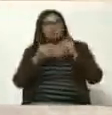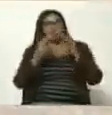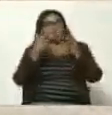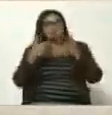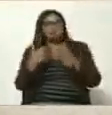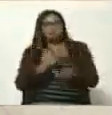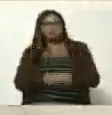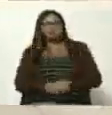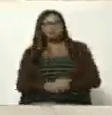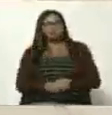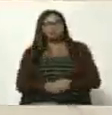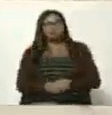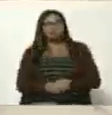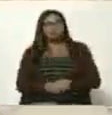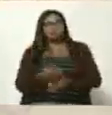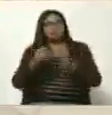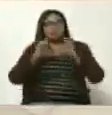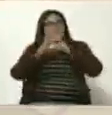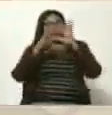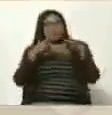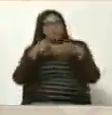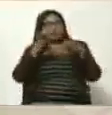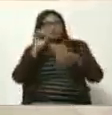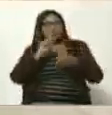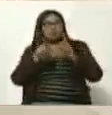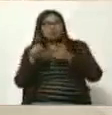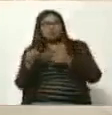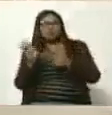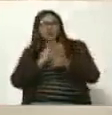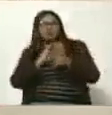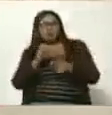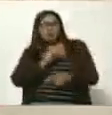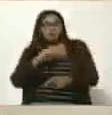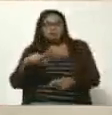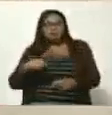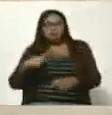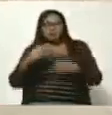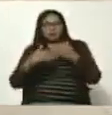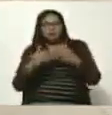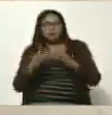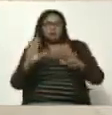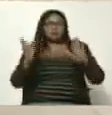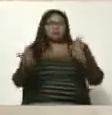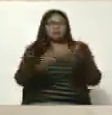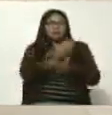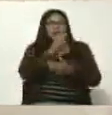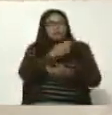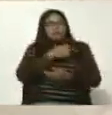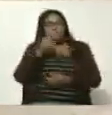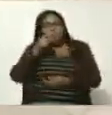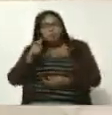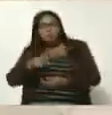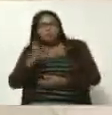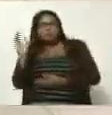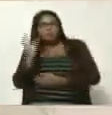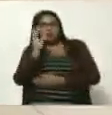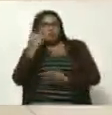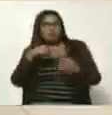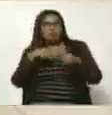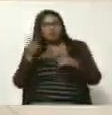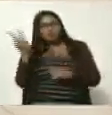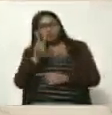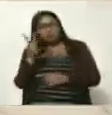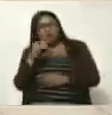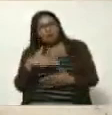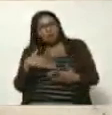empresarial y los claros intereses de algunos en privatizar y en arrebatarle al pueblo colombiano y al pueblo venezolano